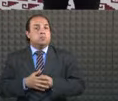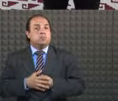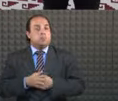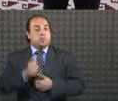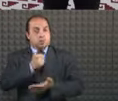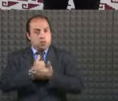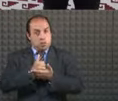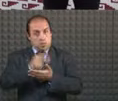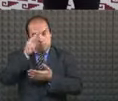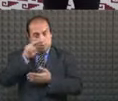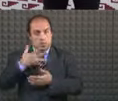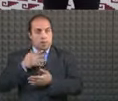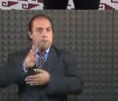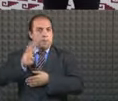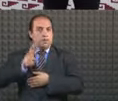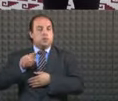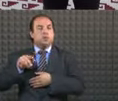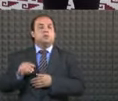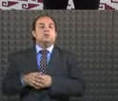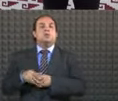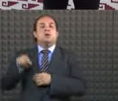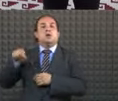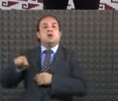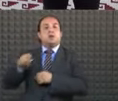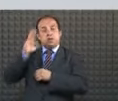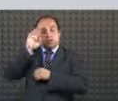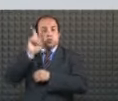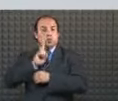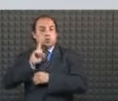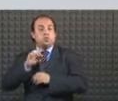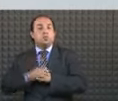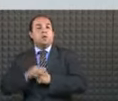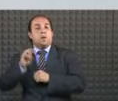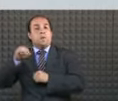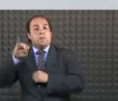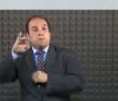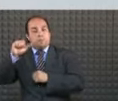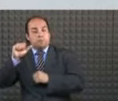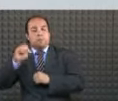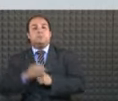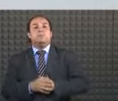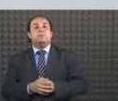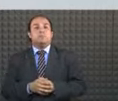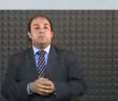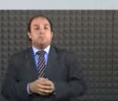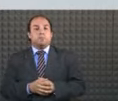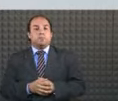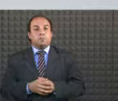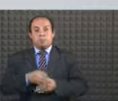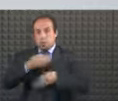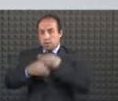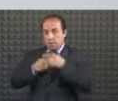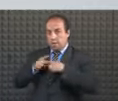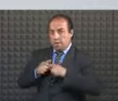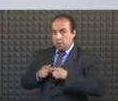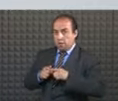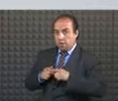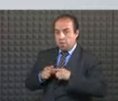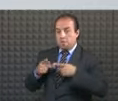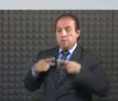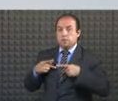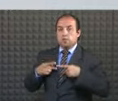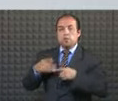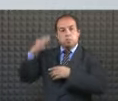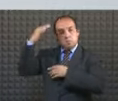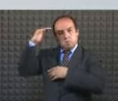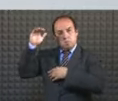México similares al caso de la señora María Isabel. Sí, de todas las distintas condicionantes, personas